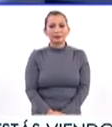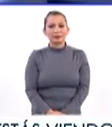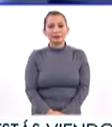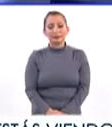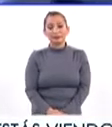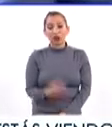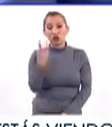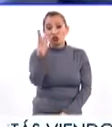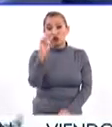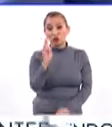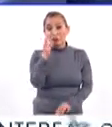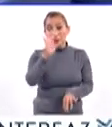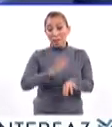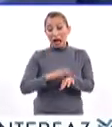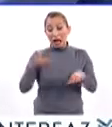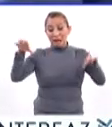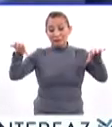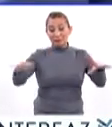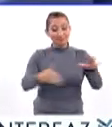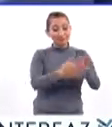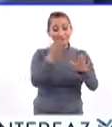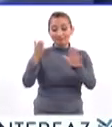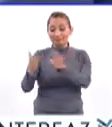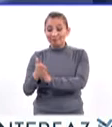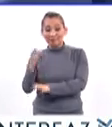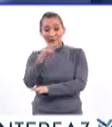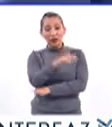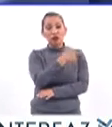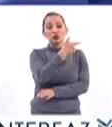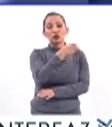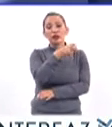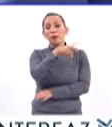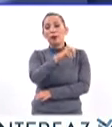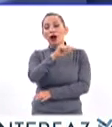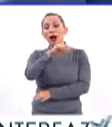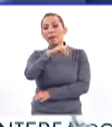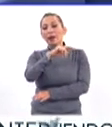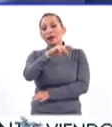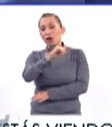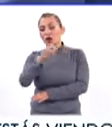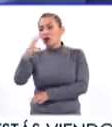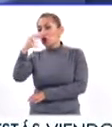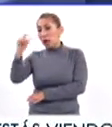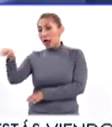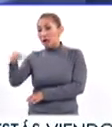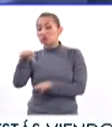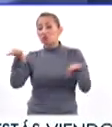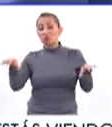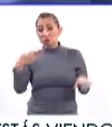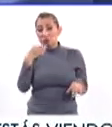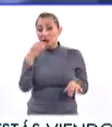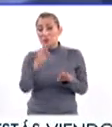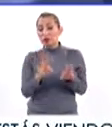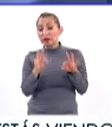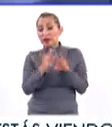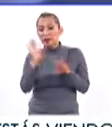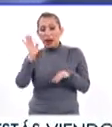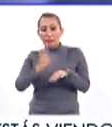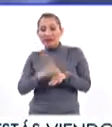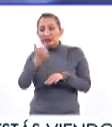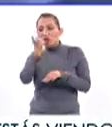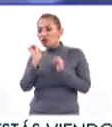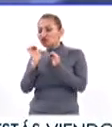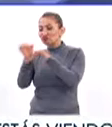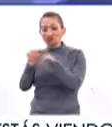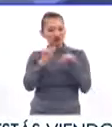Pues ahí está, 2 universidades más en las alcaldías de la Gustavo Amadero y Coyoacán. Muy importante para lograr una cobertura